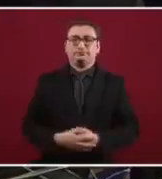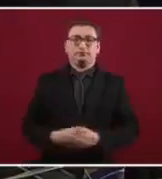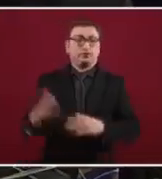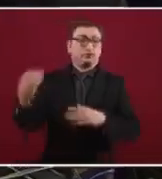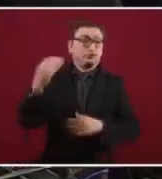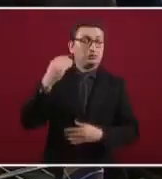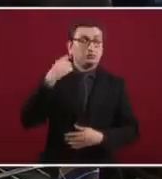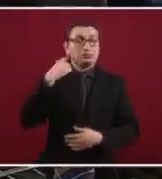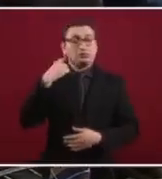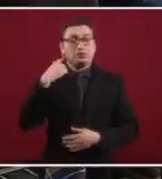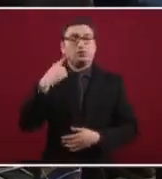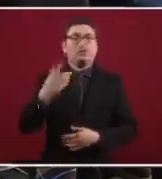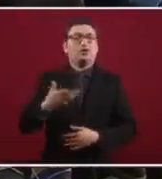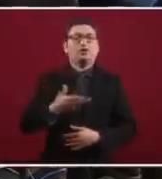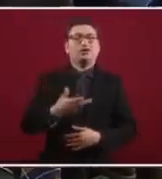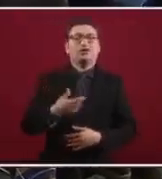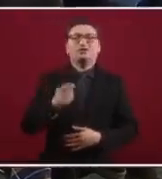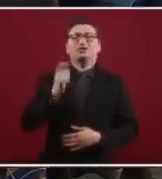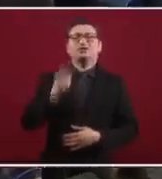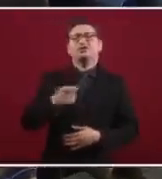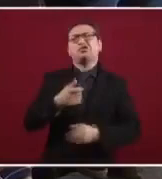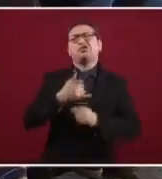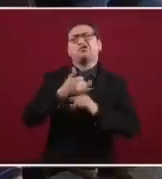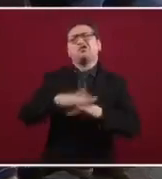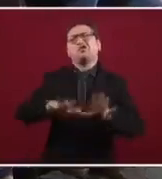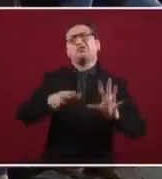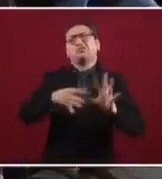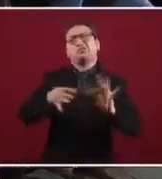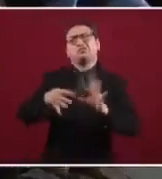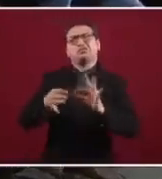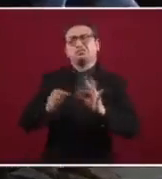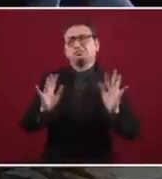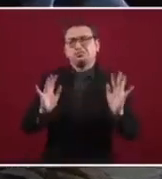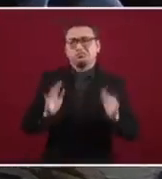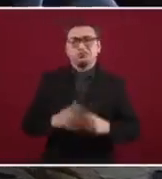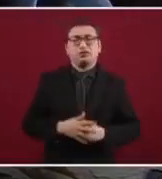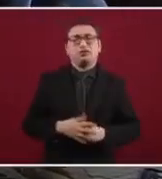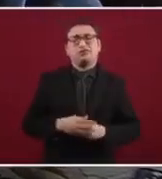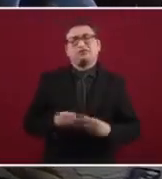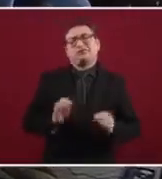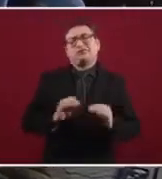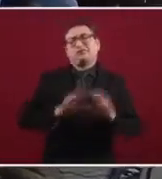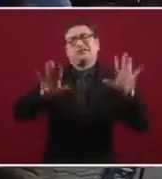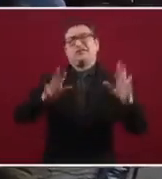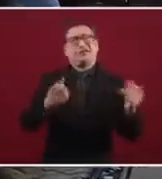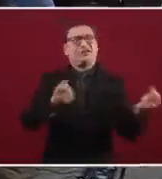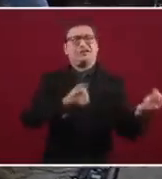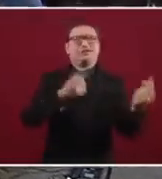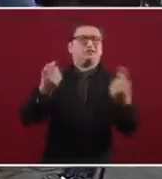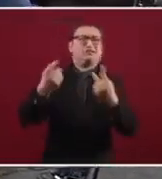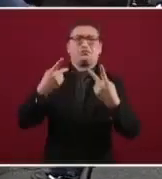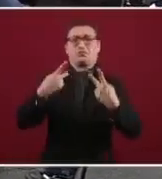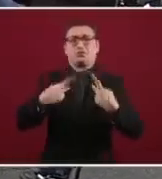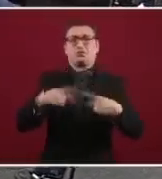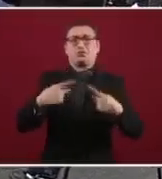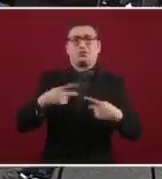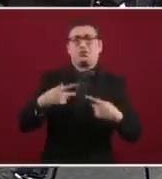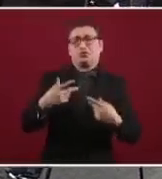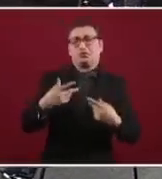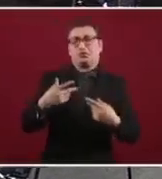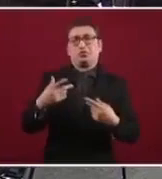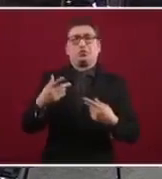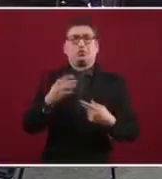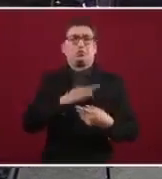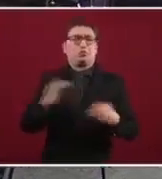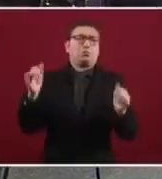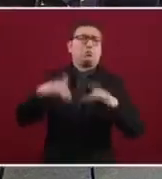No sería un acto, un informe, pero digo, no van a faltar los músicos,